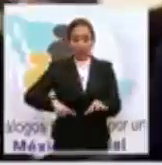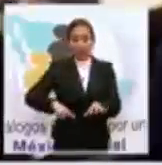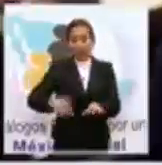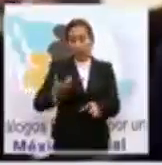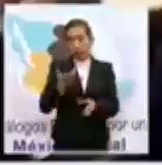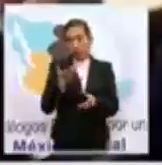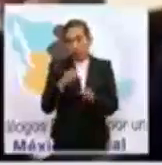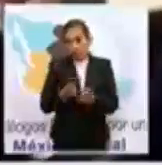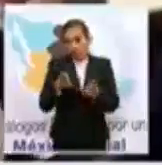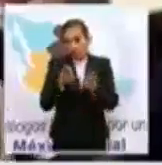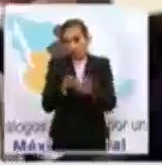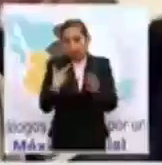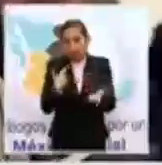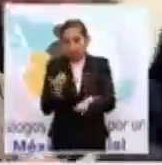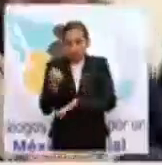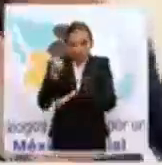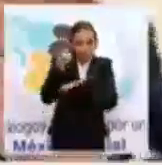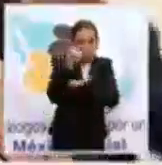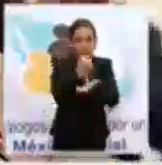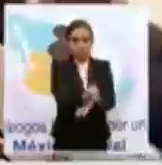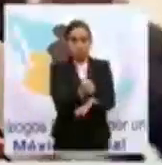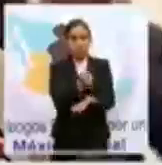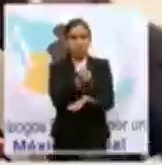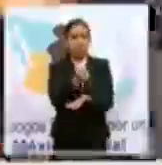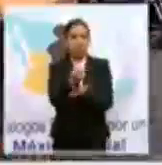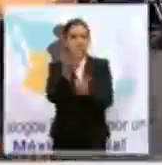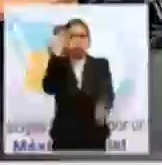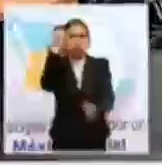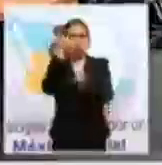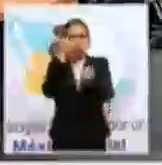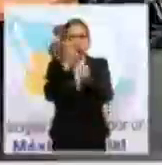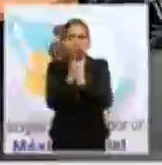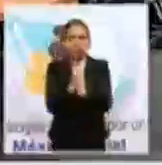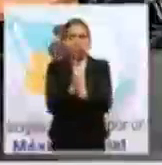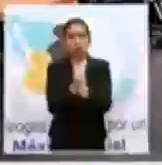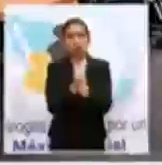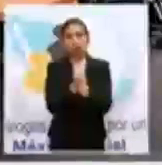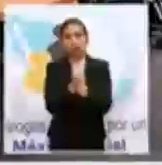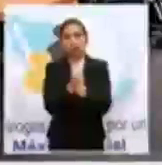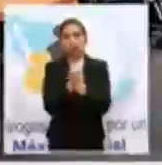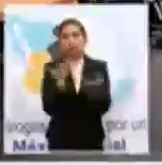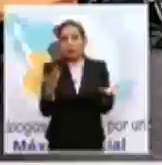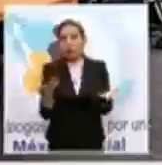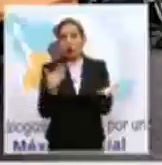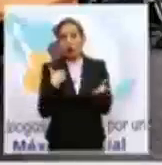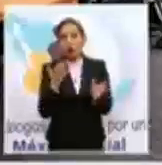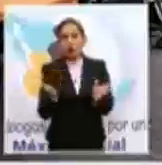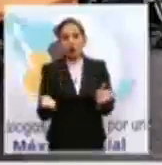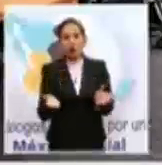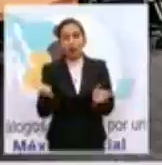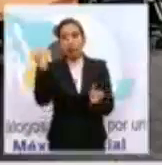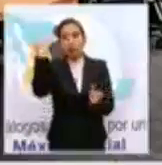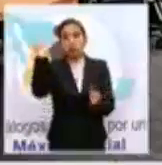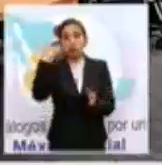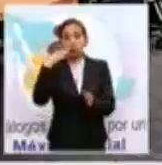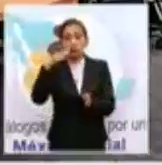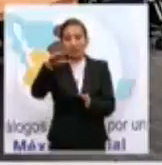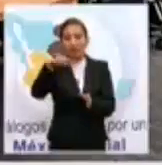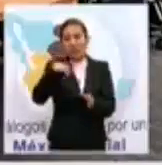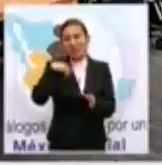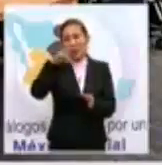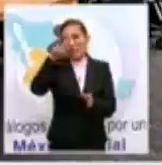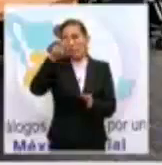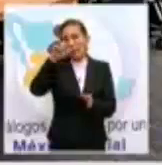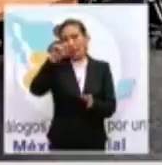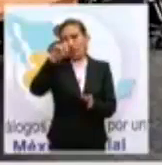yo creo que de manera importante, de financiar a lo largo de los años, bueno, lo fue también en aquella época